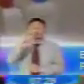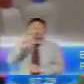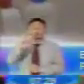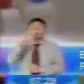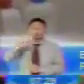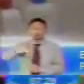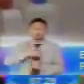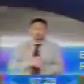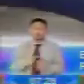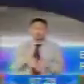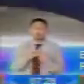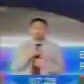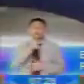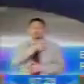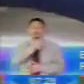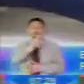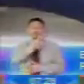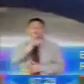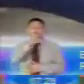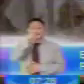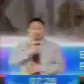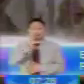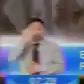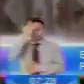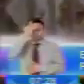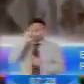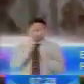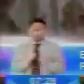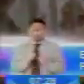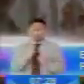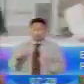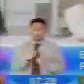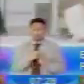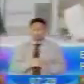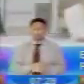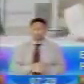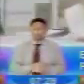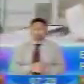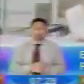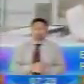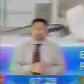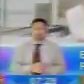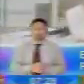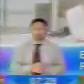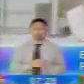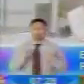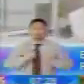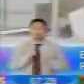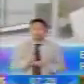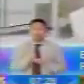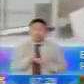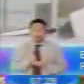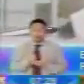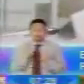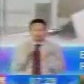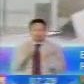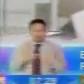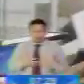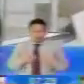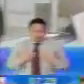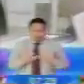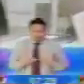serán destinadas para 320 pacientes en estado crítico. Y acorta la estancia hospitalaria, no